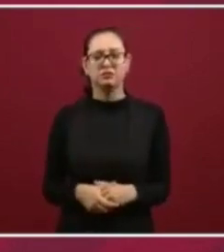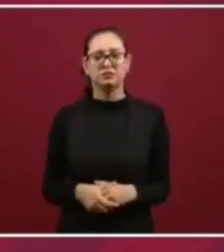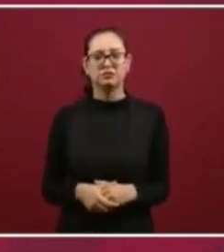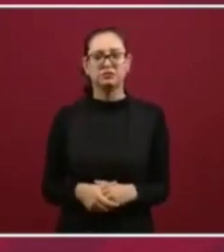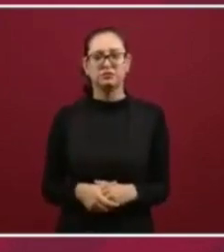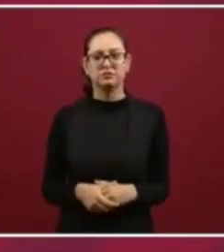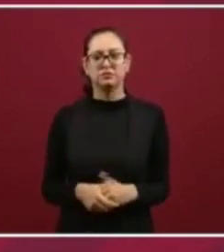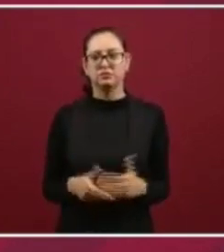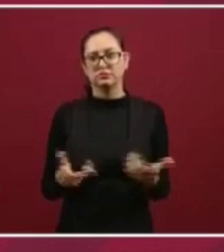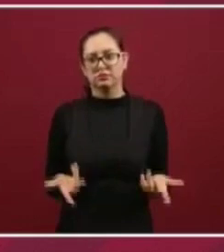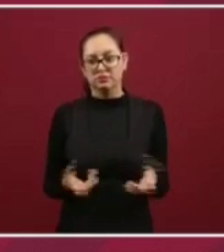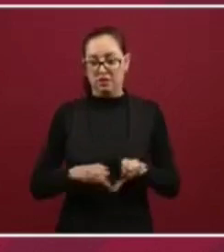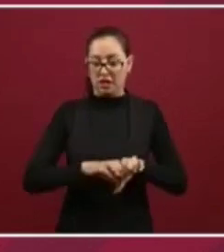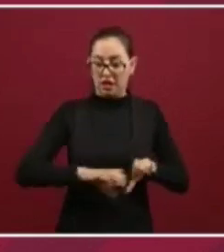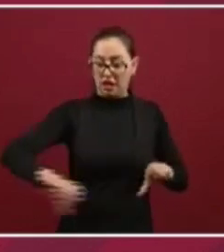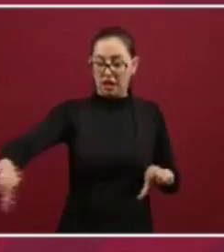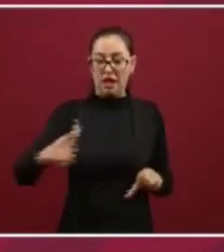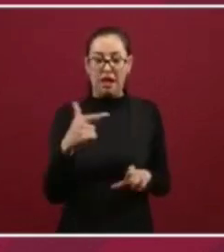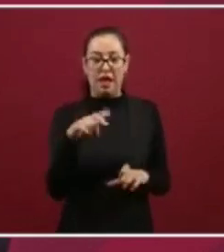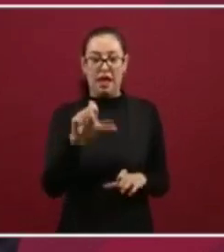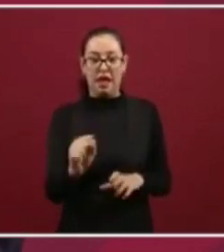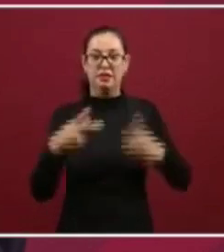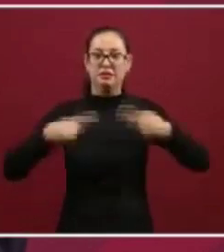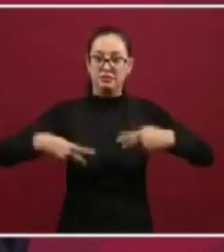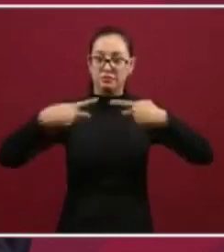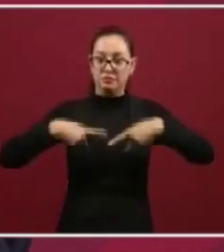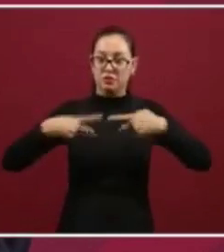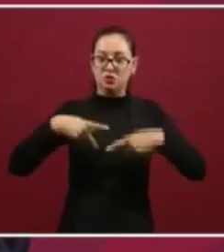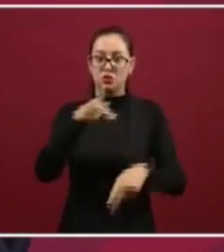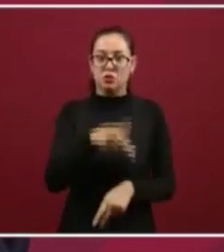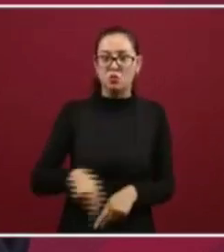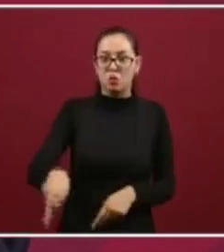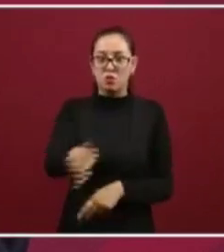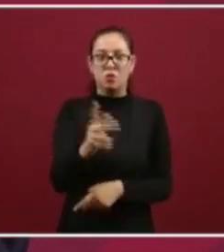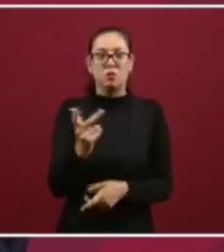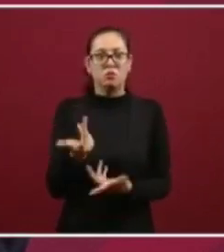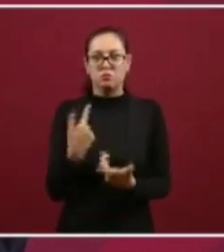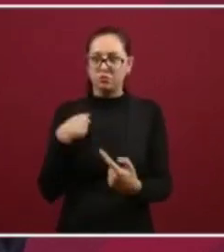los pobladores por donde pasa el tubo,